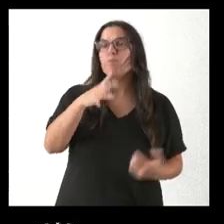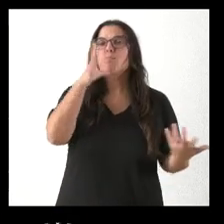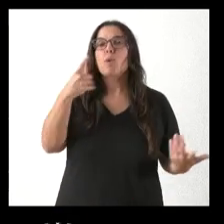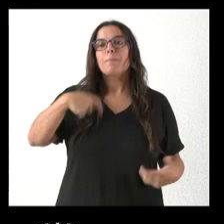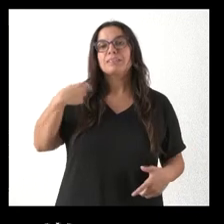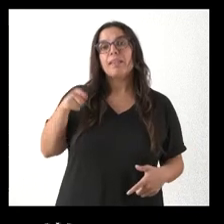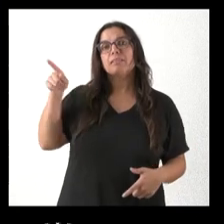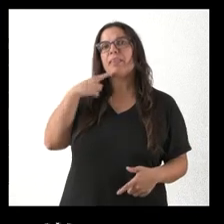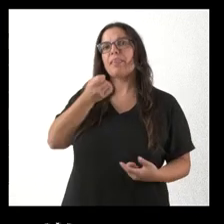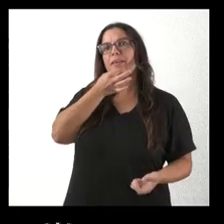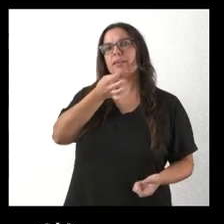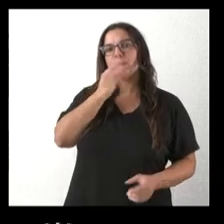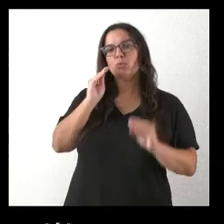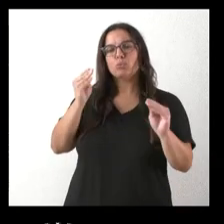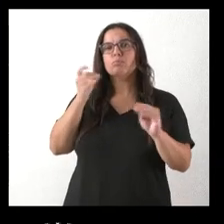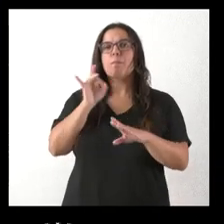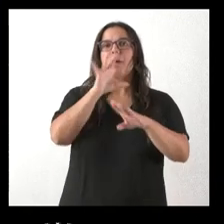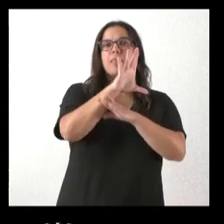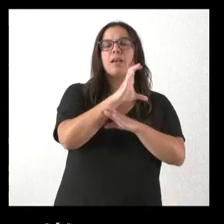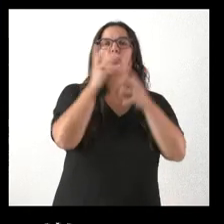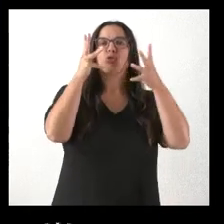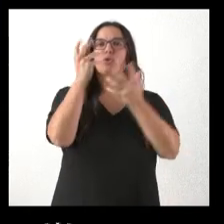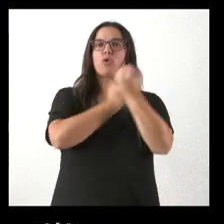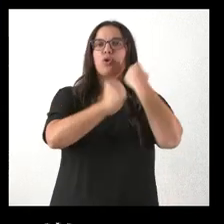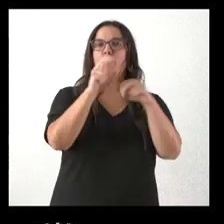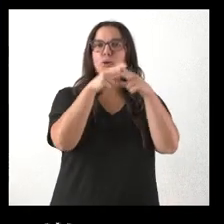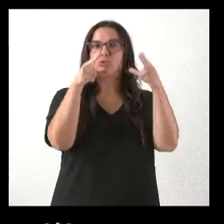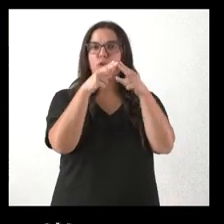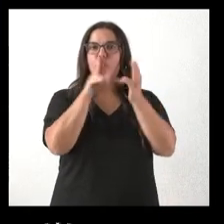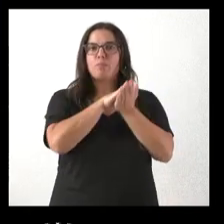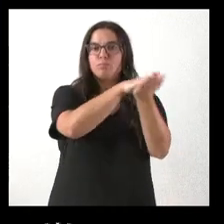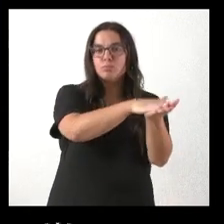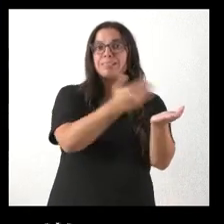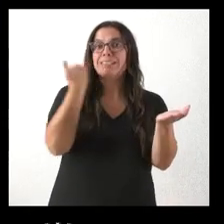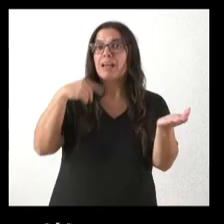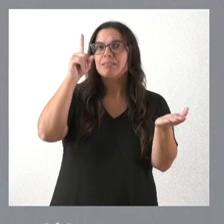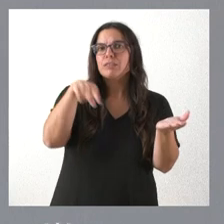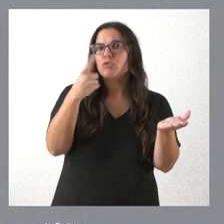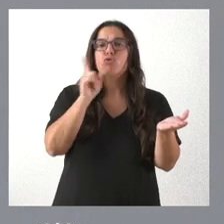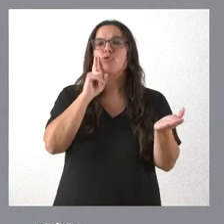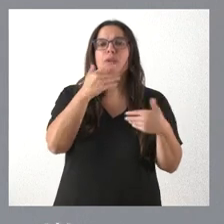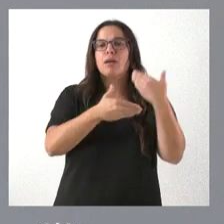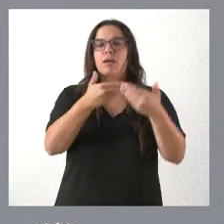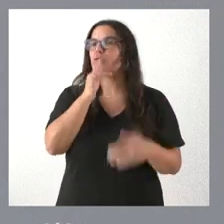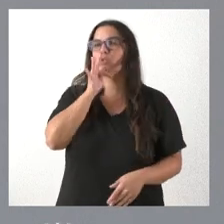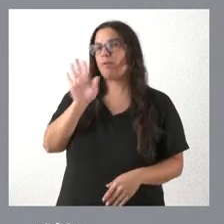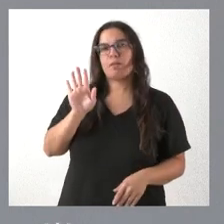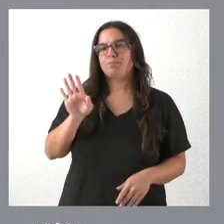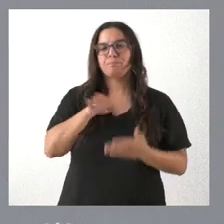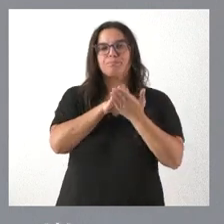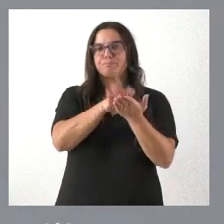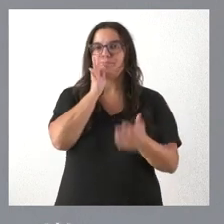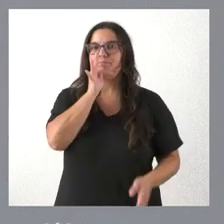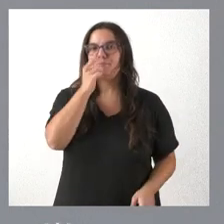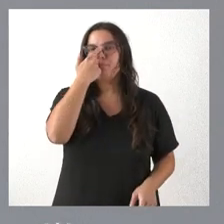se iba a enviar al ces no sé si se ha hecho ya el odio como por hecho no sé cuál es su situación No todavía no lo hemos dicho estamos